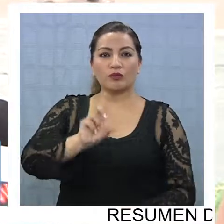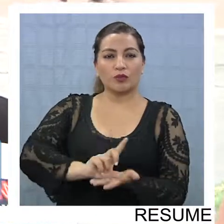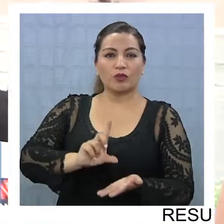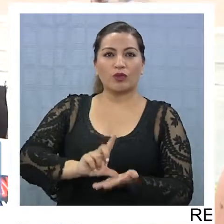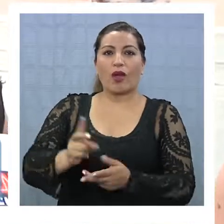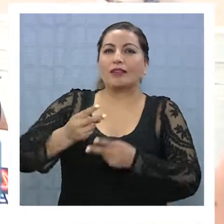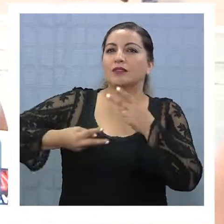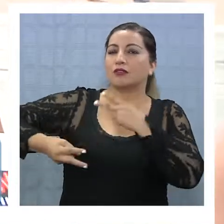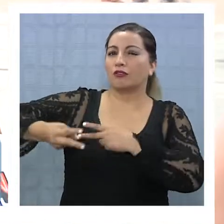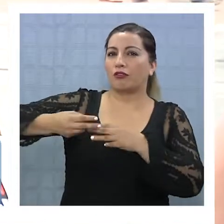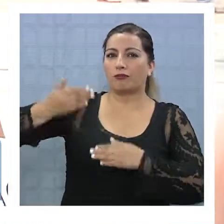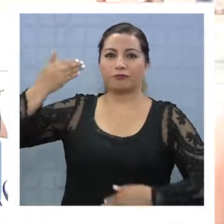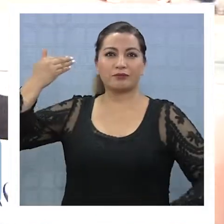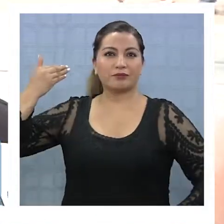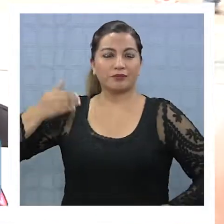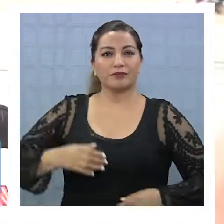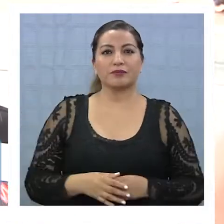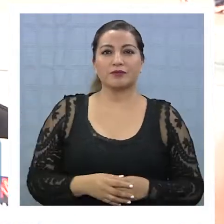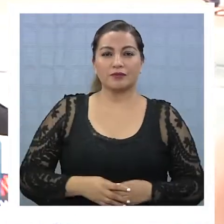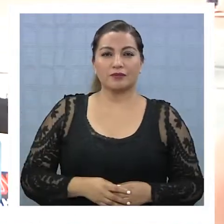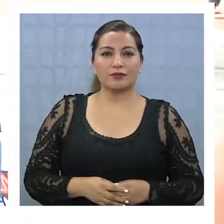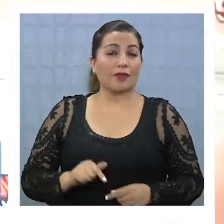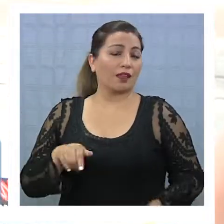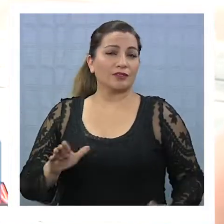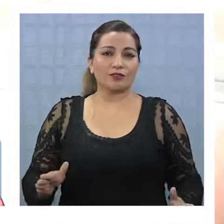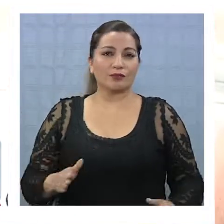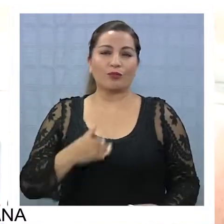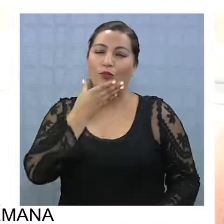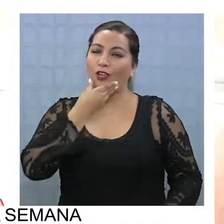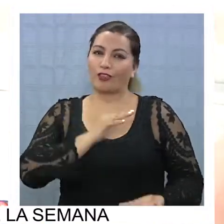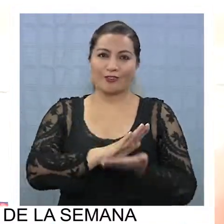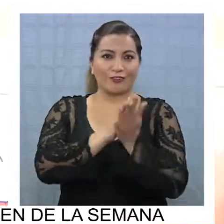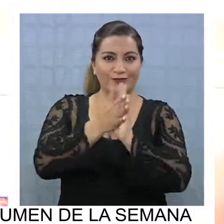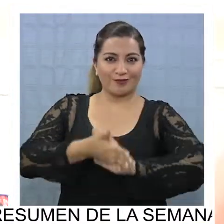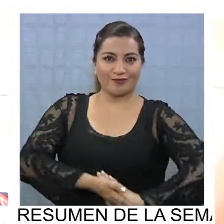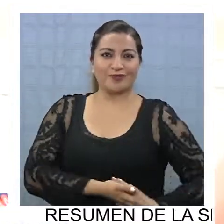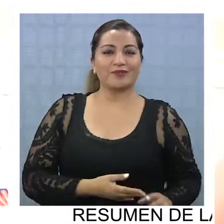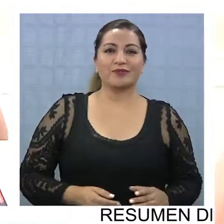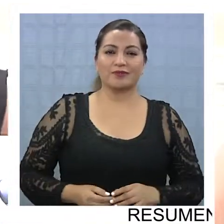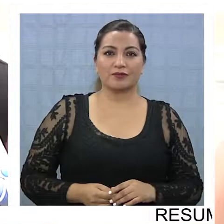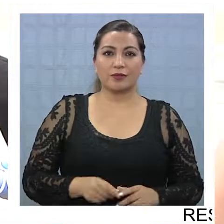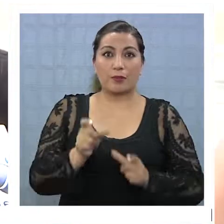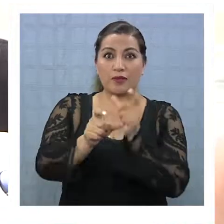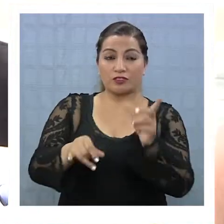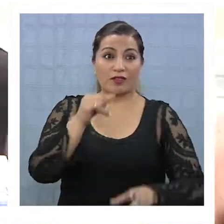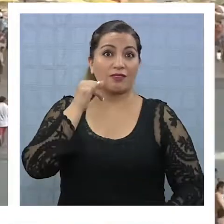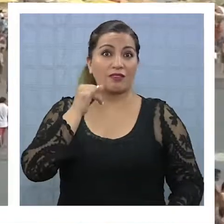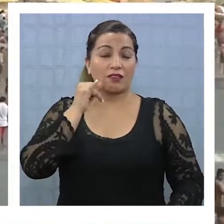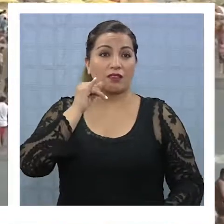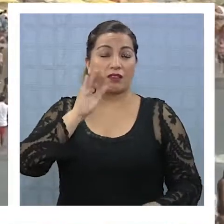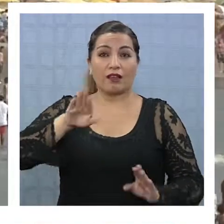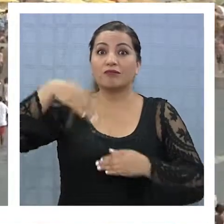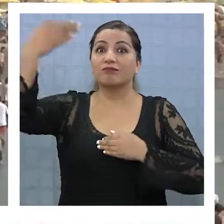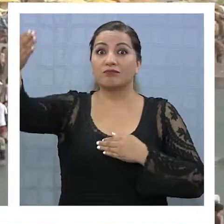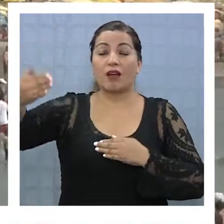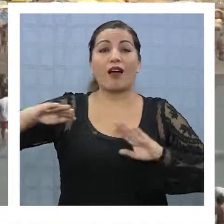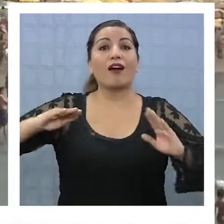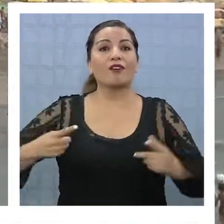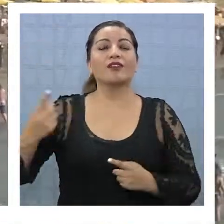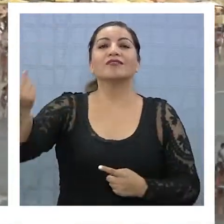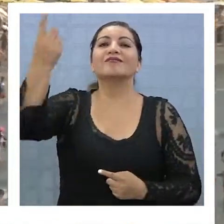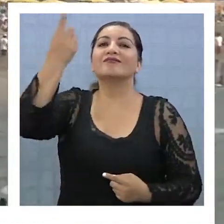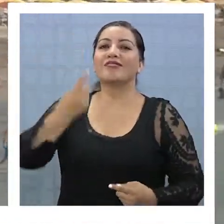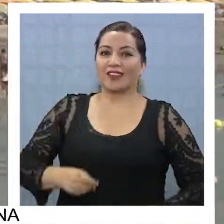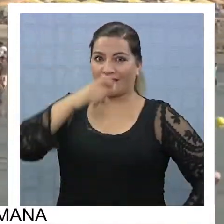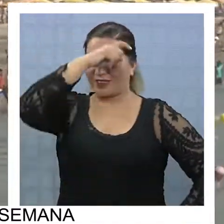disposición, aparte de un lugar súper histórico. Y eso, muy lindo todo. Iquiqueños que estudian